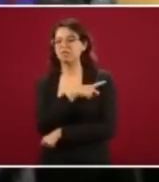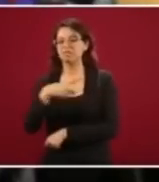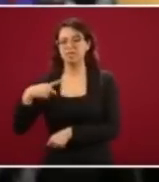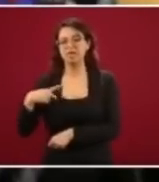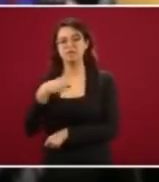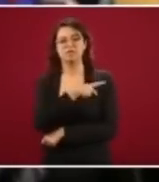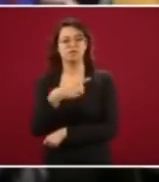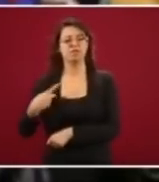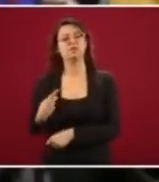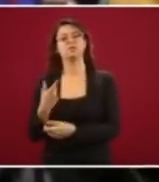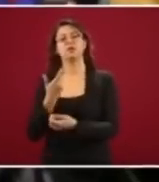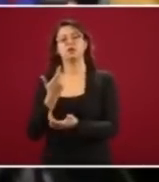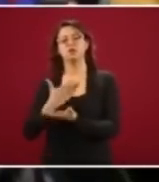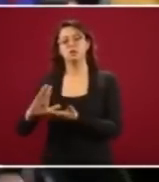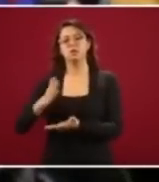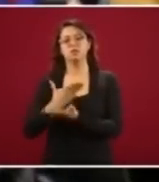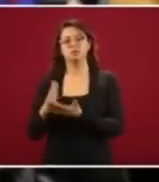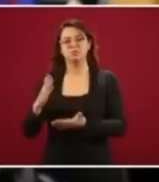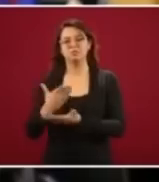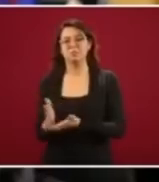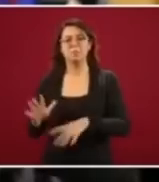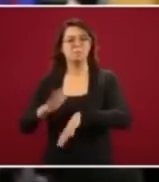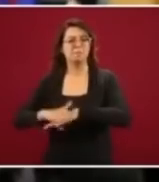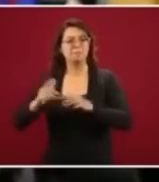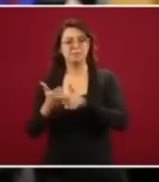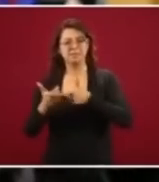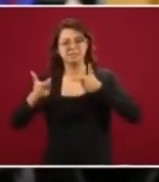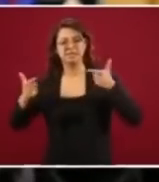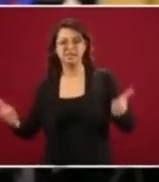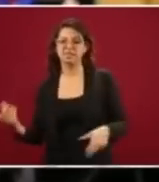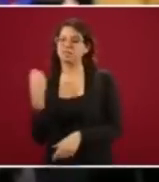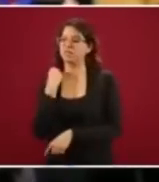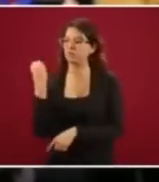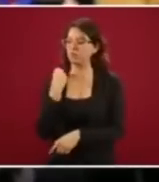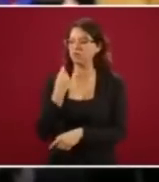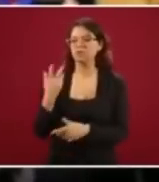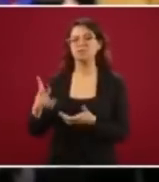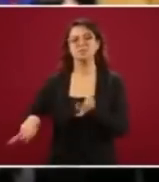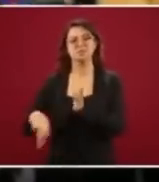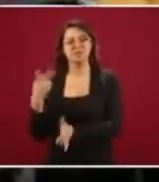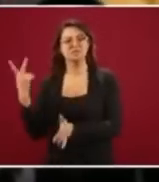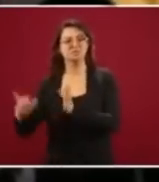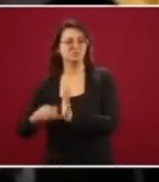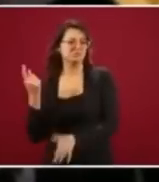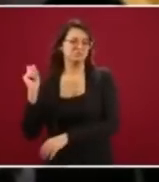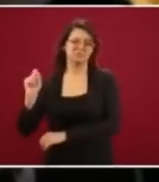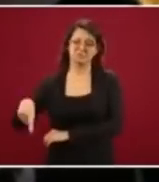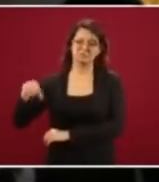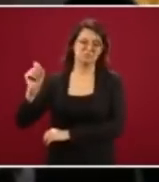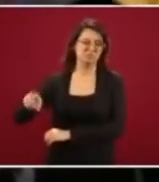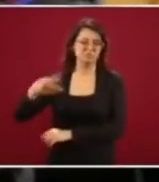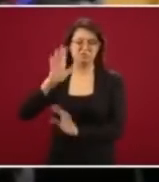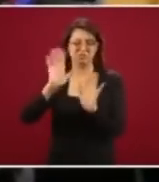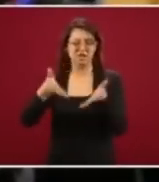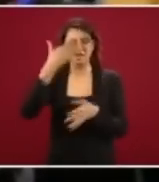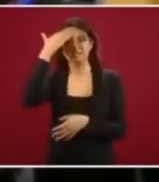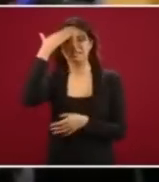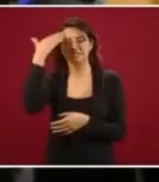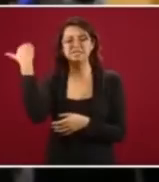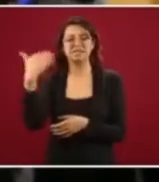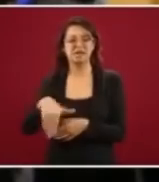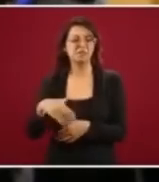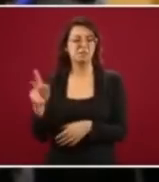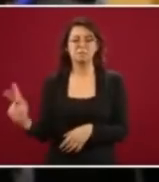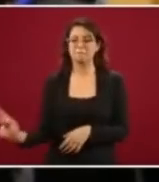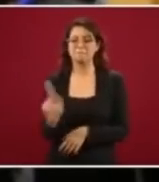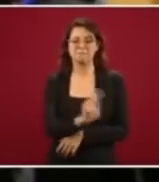creciendo, los despachos, toda esta dinámica que, bueno, ya no repetiría porque pues es un caso muy